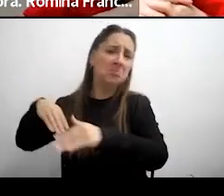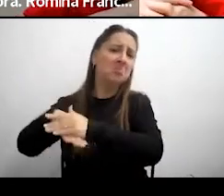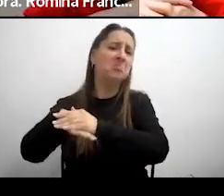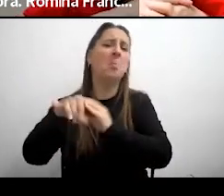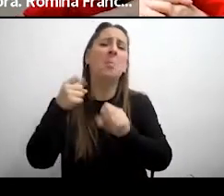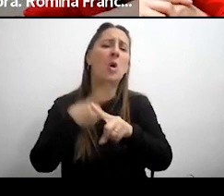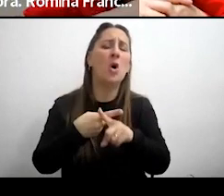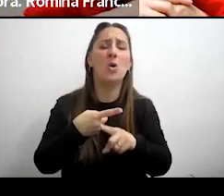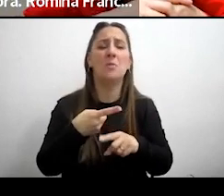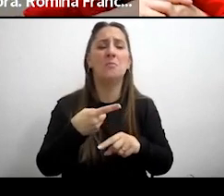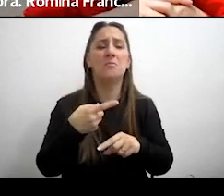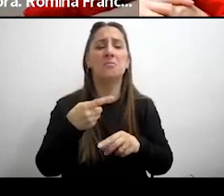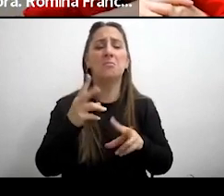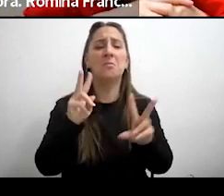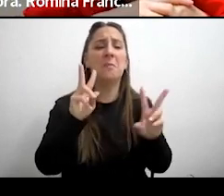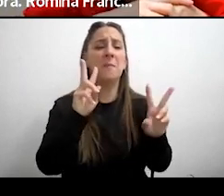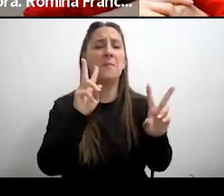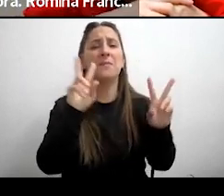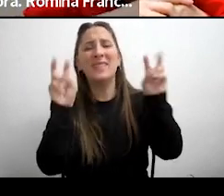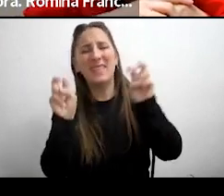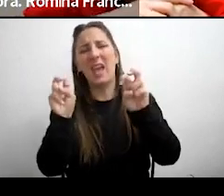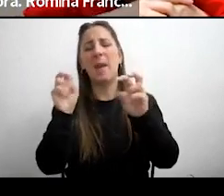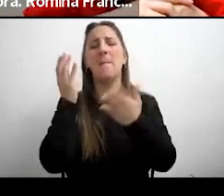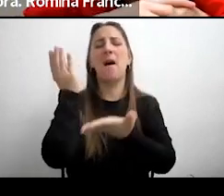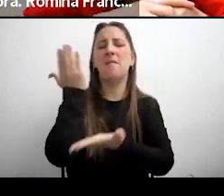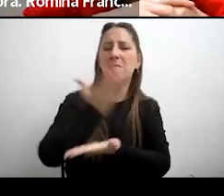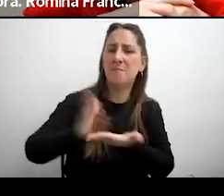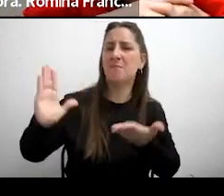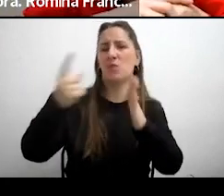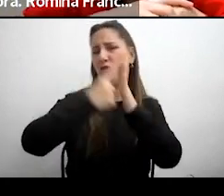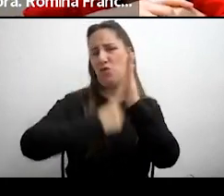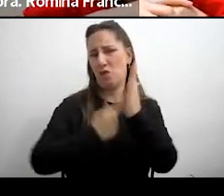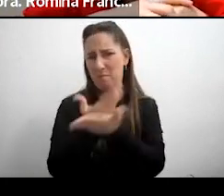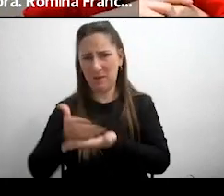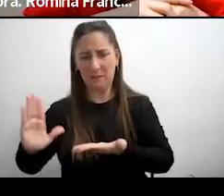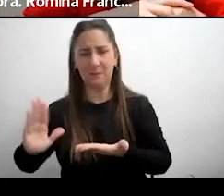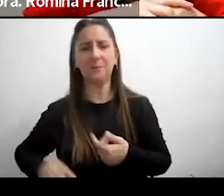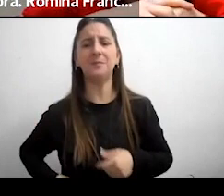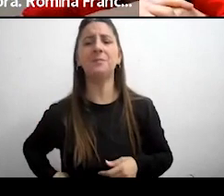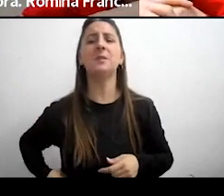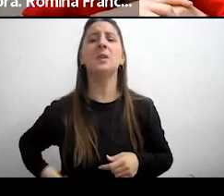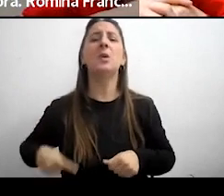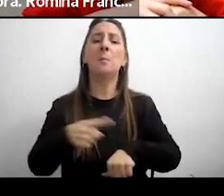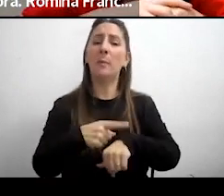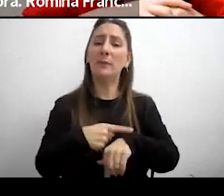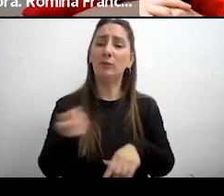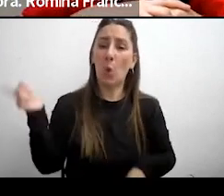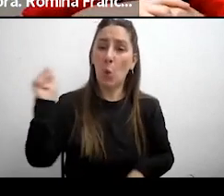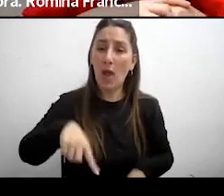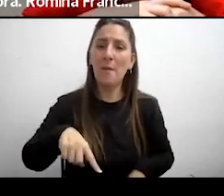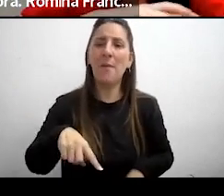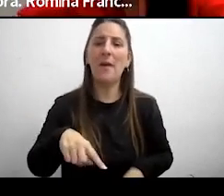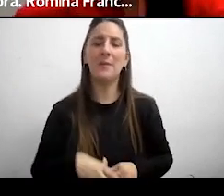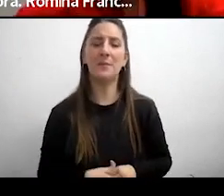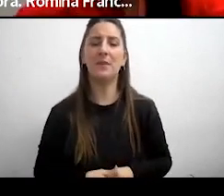temas, digamos, de derogación de normas, y cuando volvió fue a través de